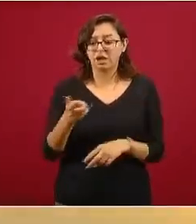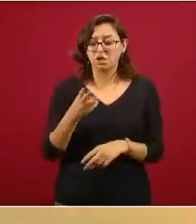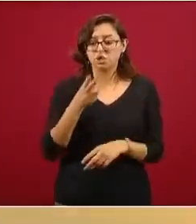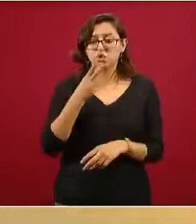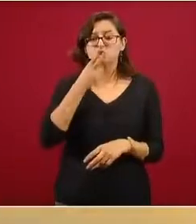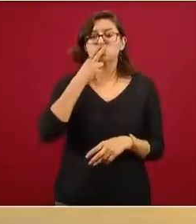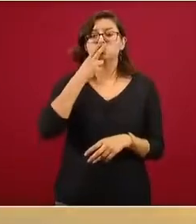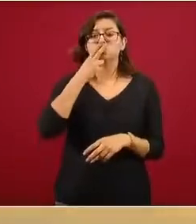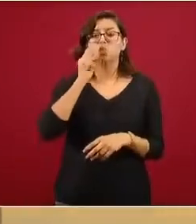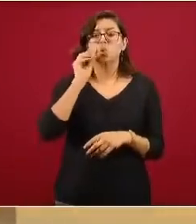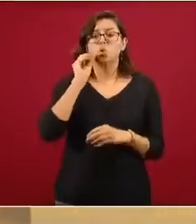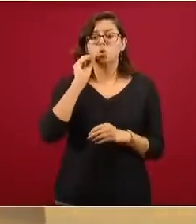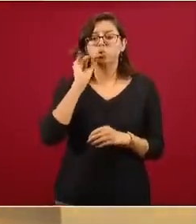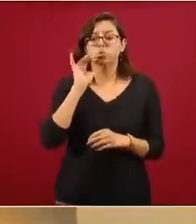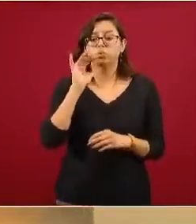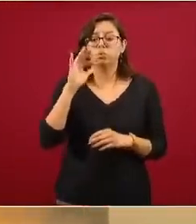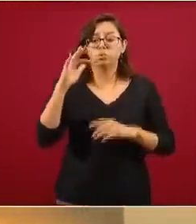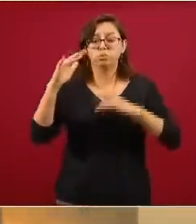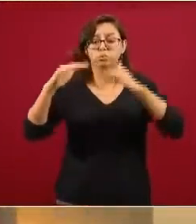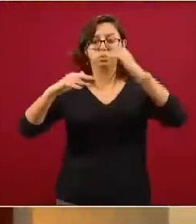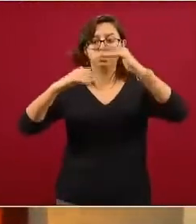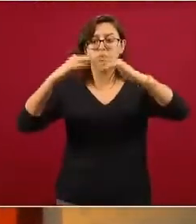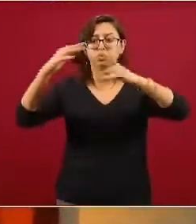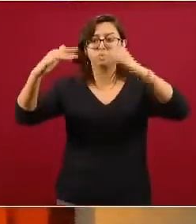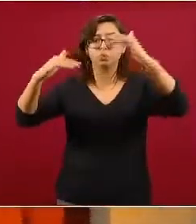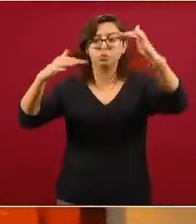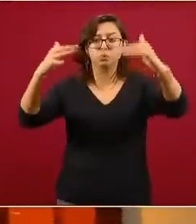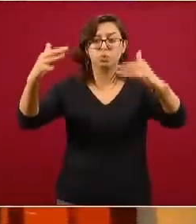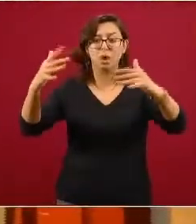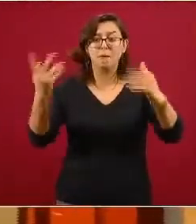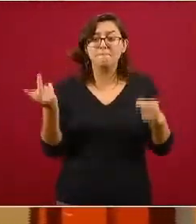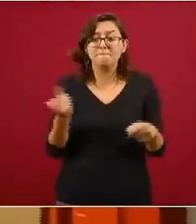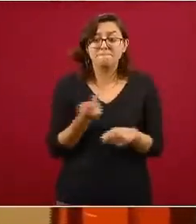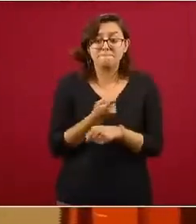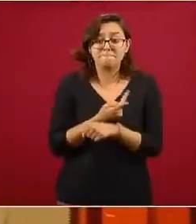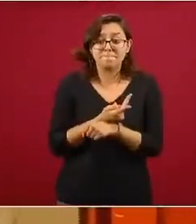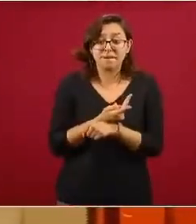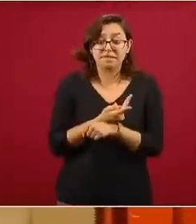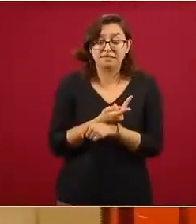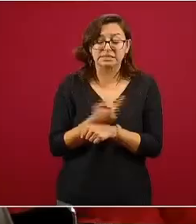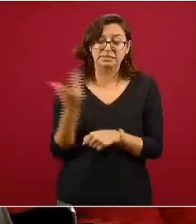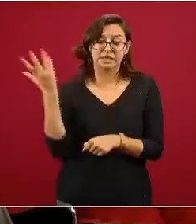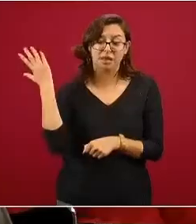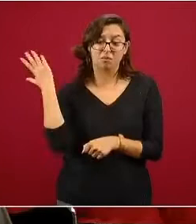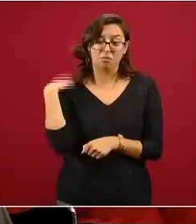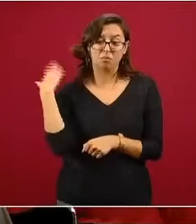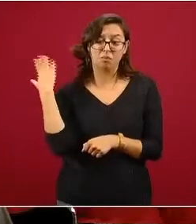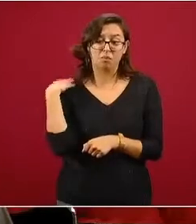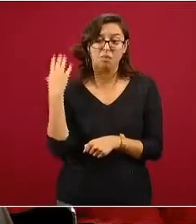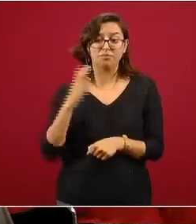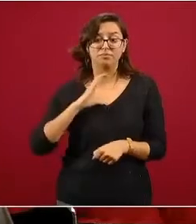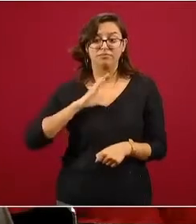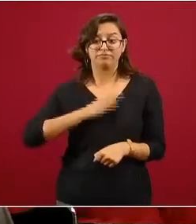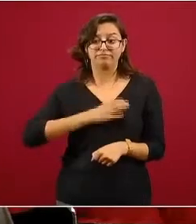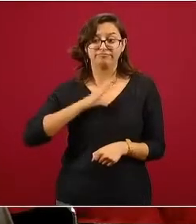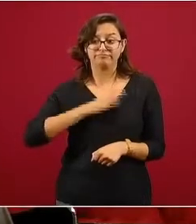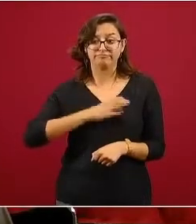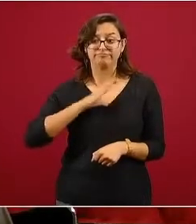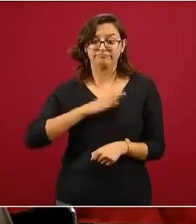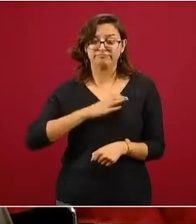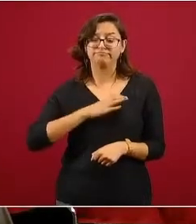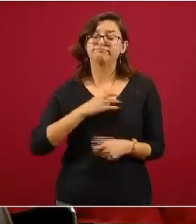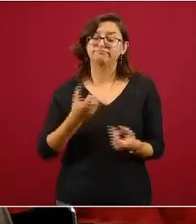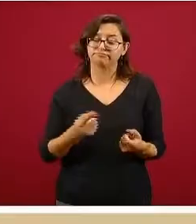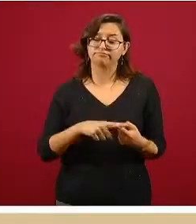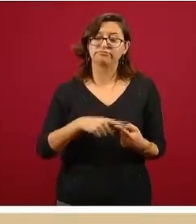hablado también. El primer grupo de riesgo para tener cáncer pulmonar es el tabaquismo.